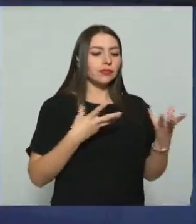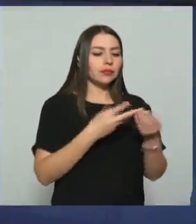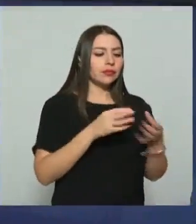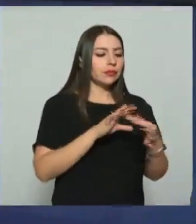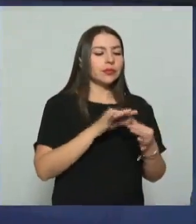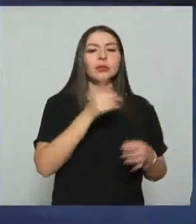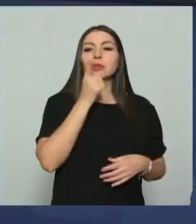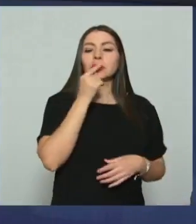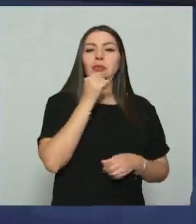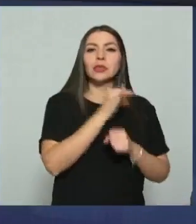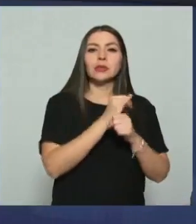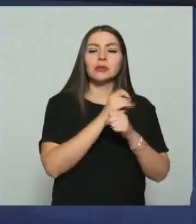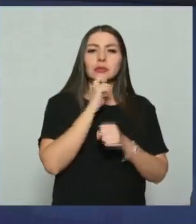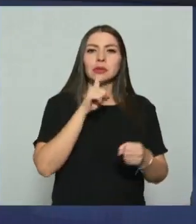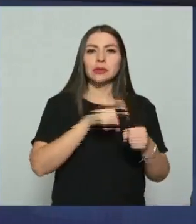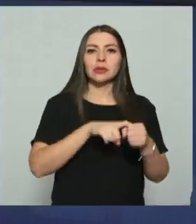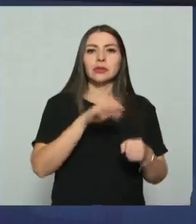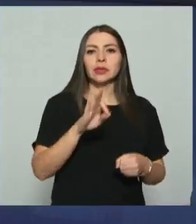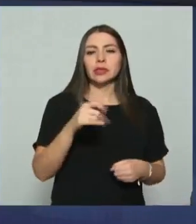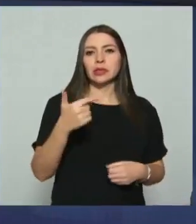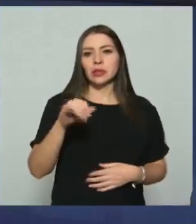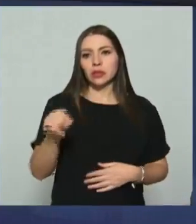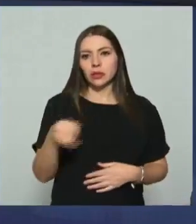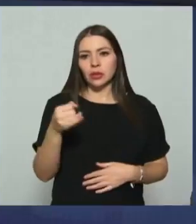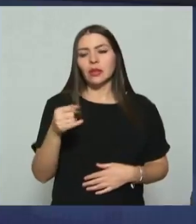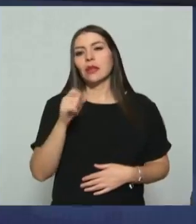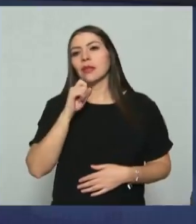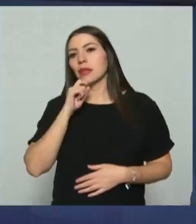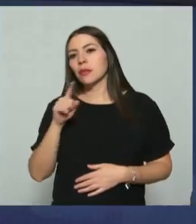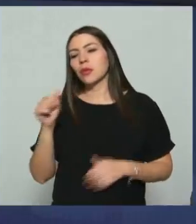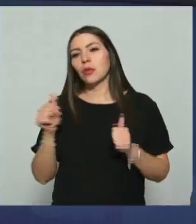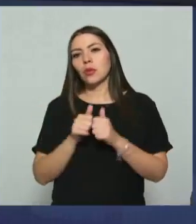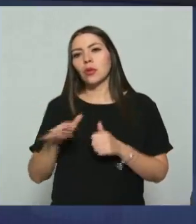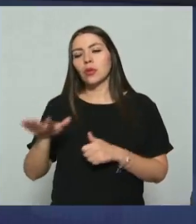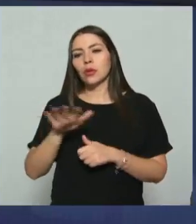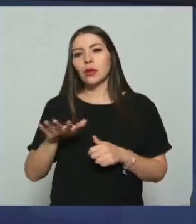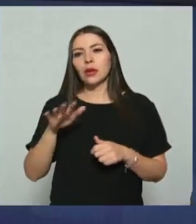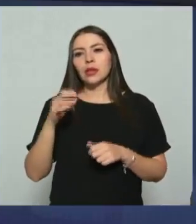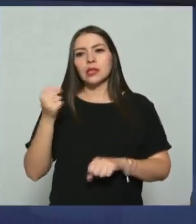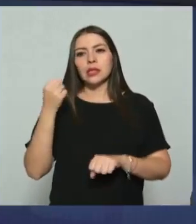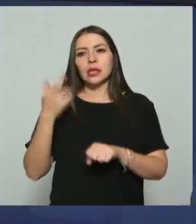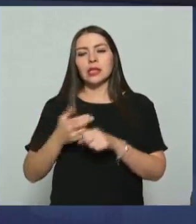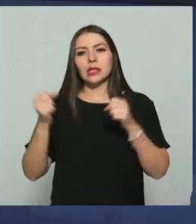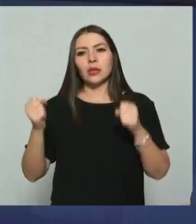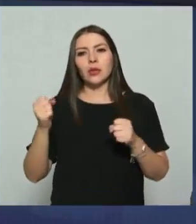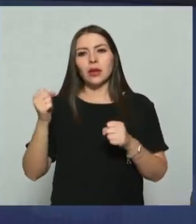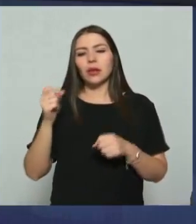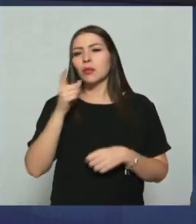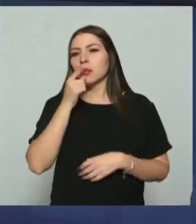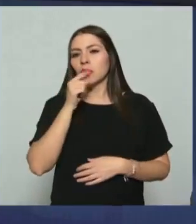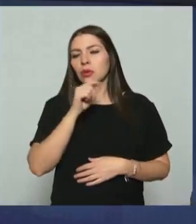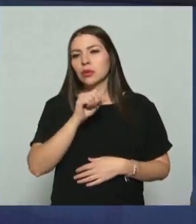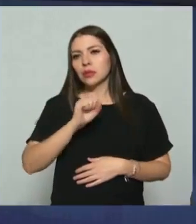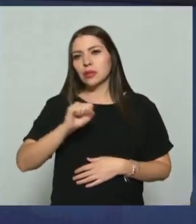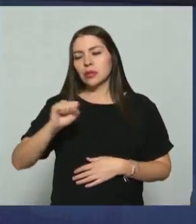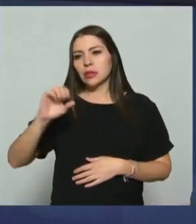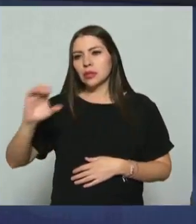la Fiscalía, y sobre todo con Seguridad Ciudadana. Se han realizado